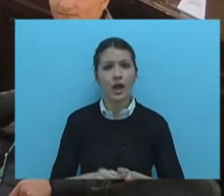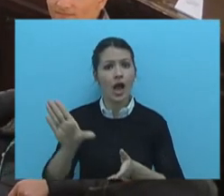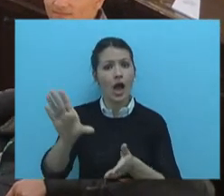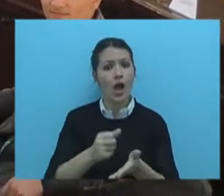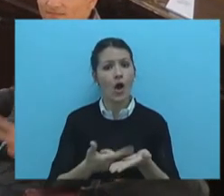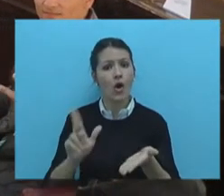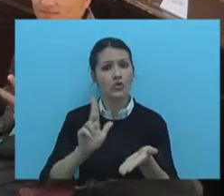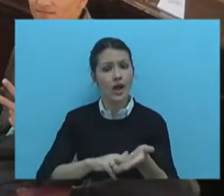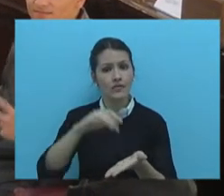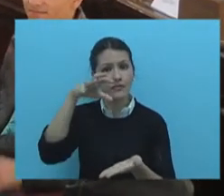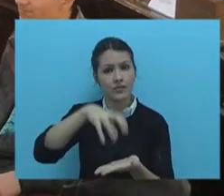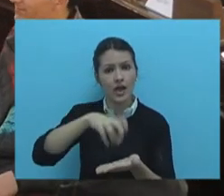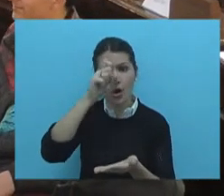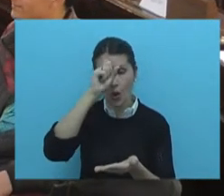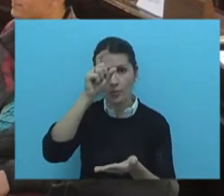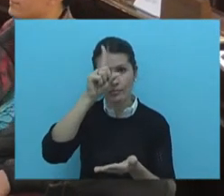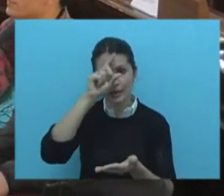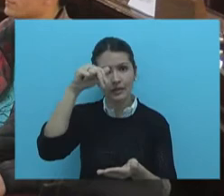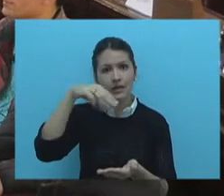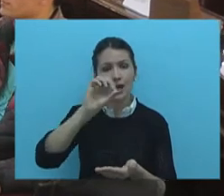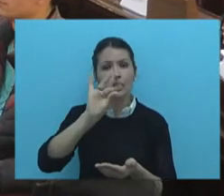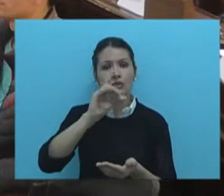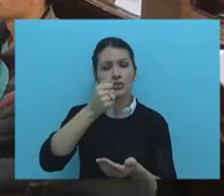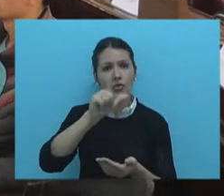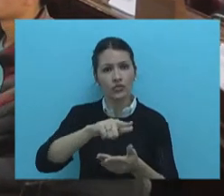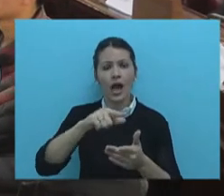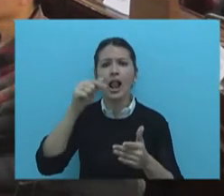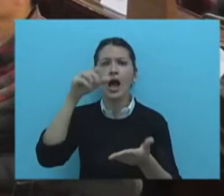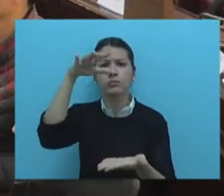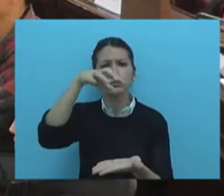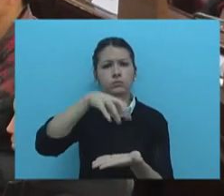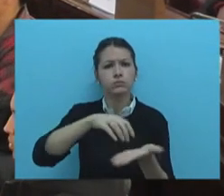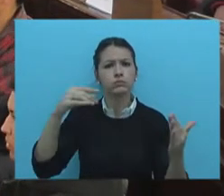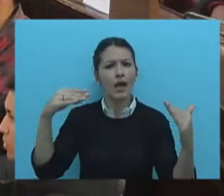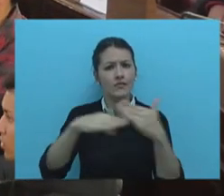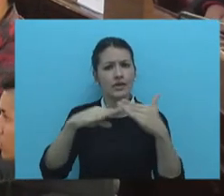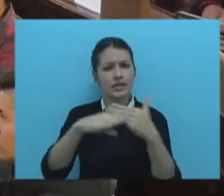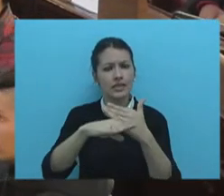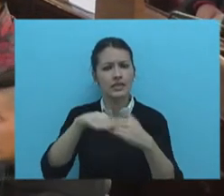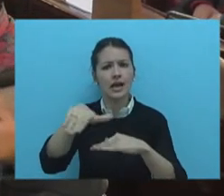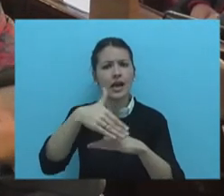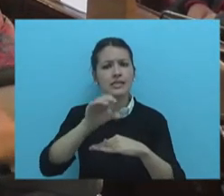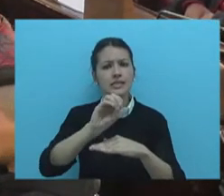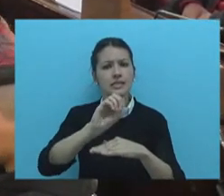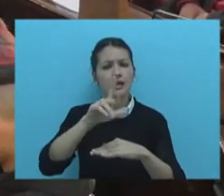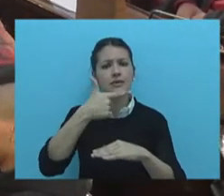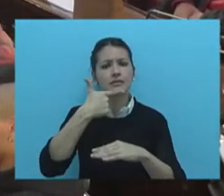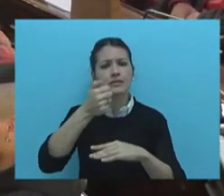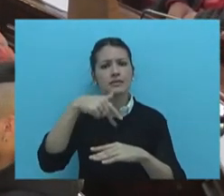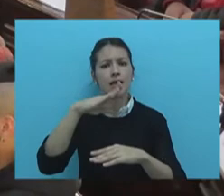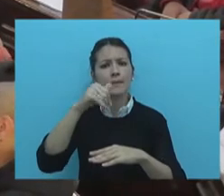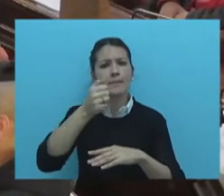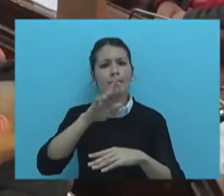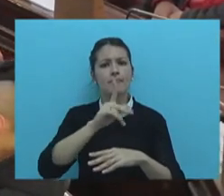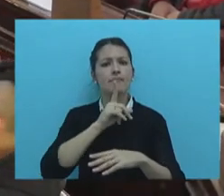del Hospital Nodal Provincial, ubicado en Avenida San Martín y Circunvalación de la ciudad de Rosario. Los autores del proyecto